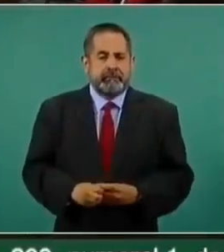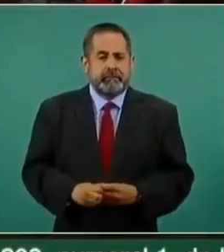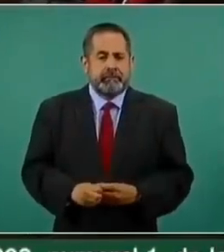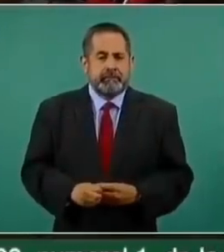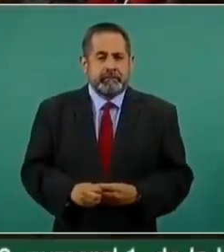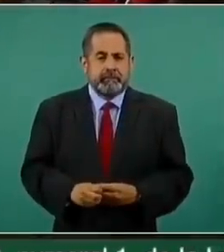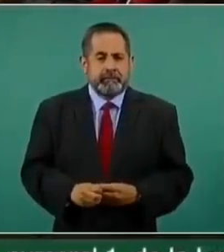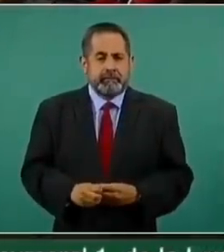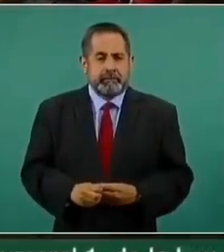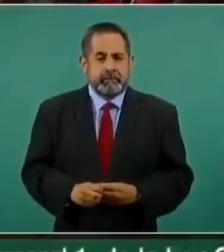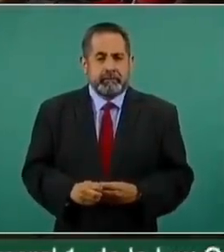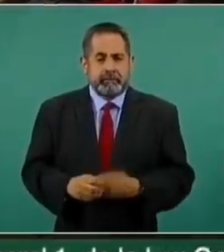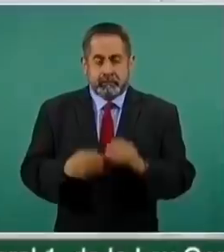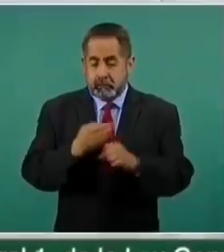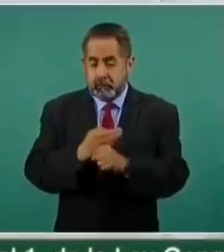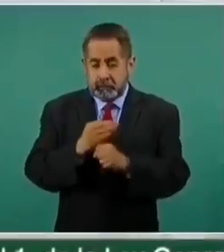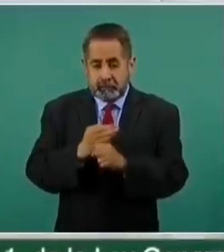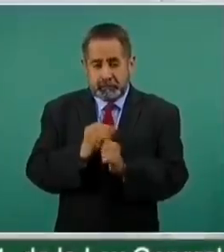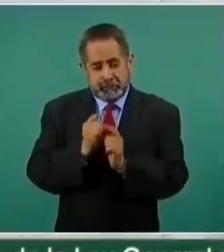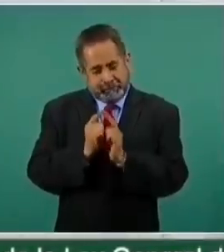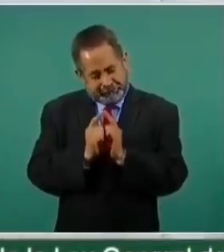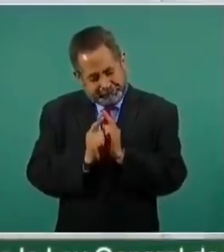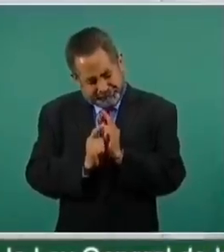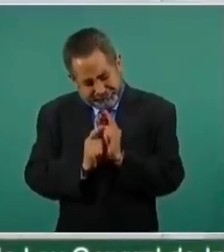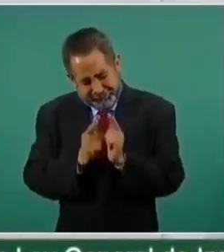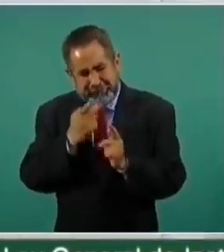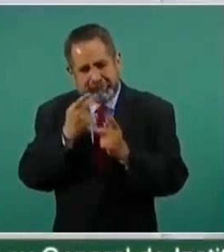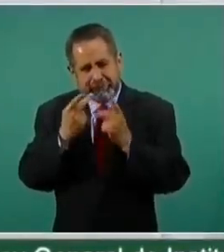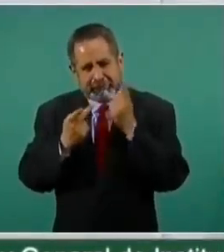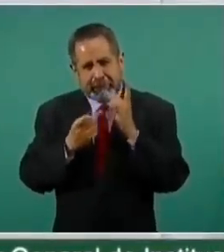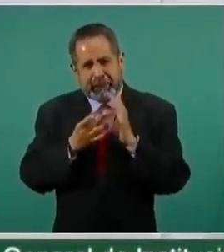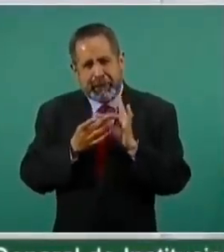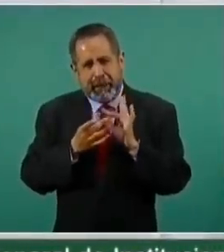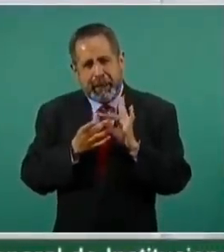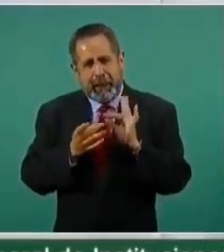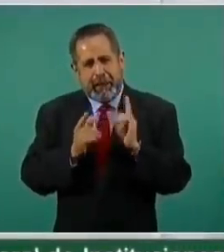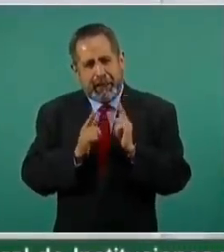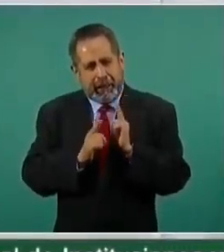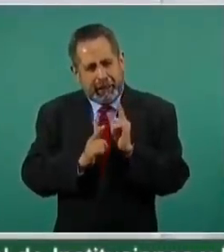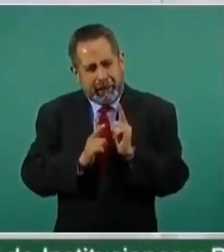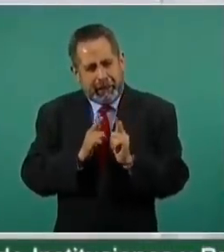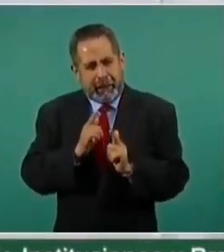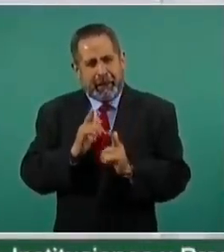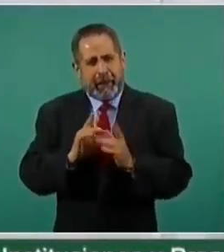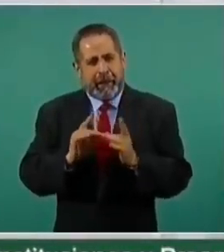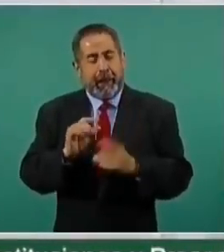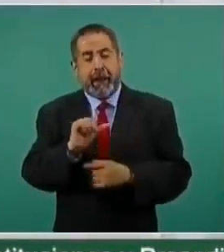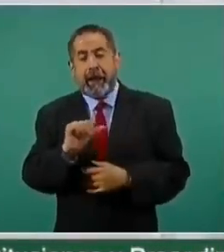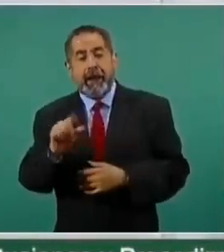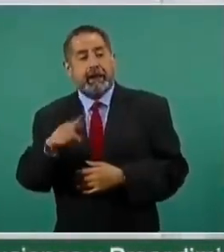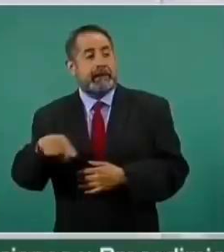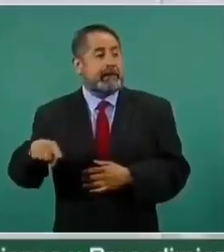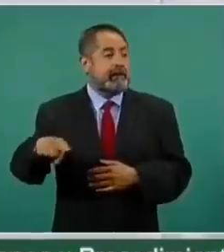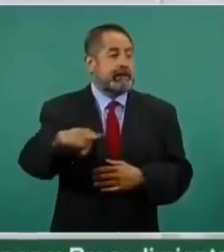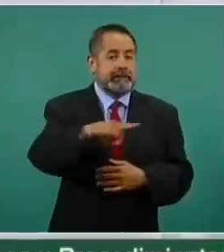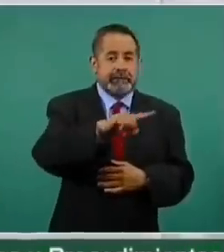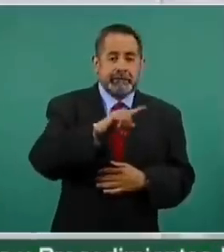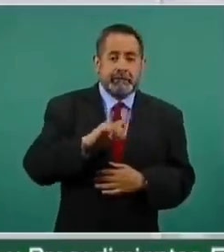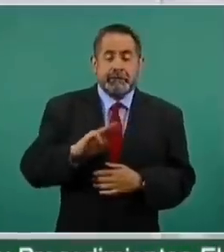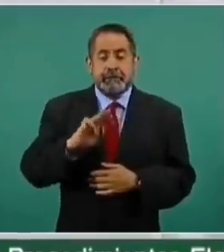Estoy hablando más despacio que de costumbre para que las mamás